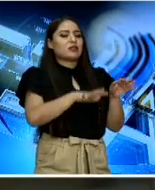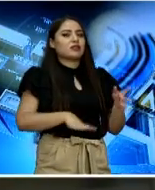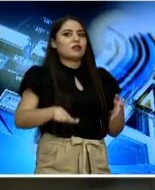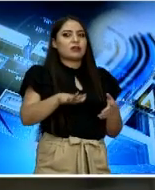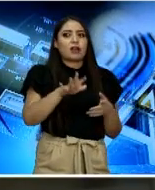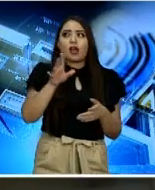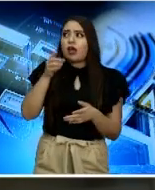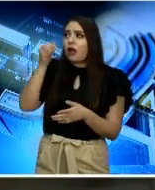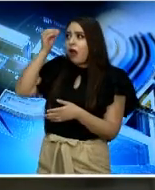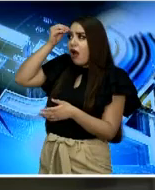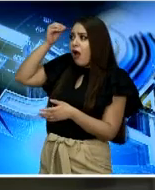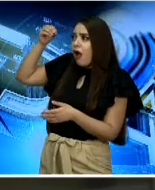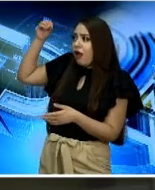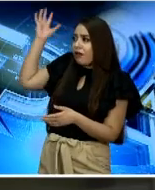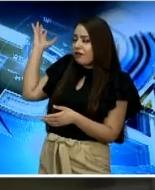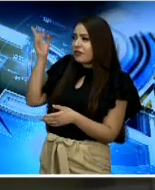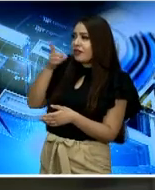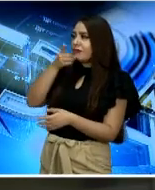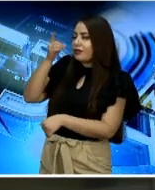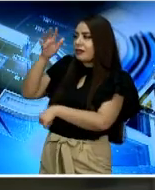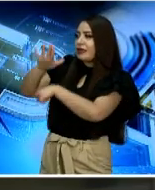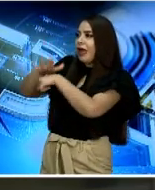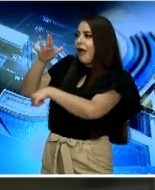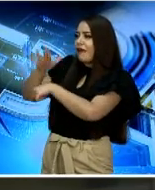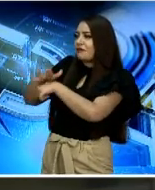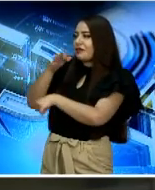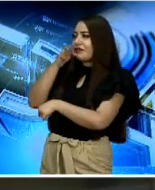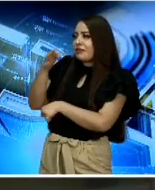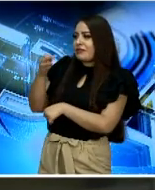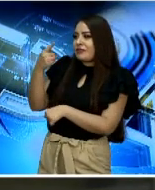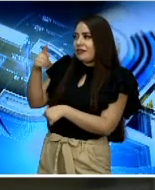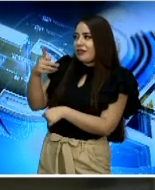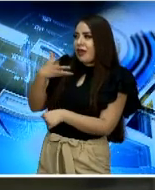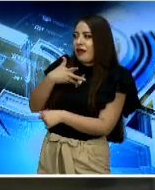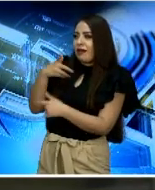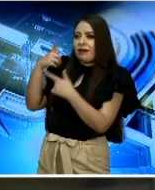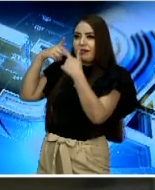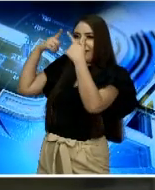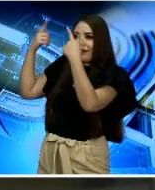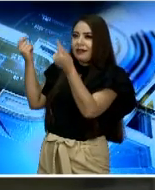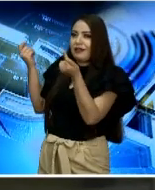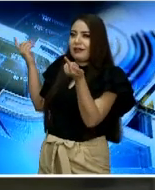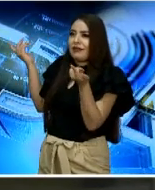a una madre de familia que había una graduación? Sí.